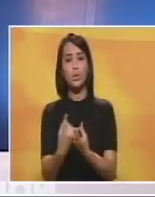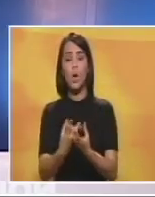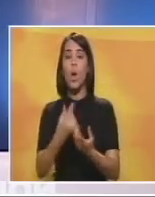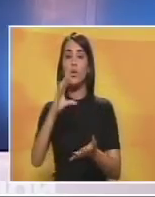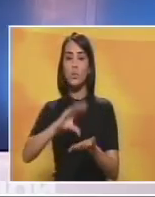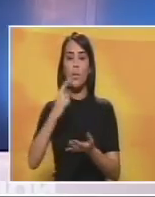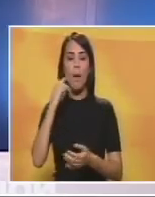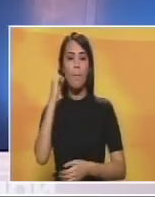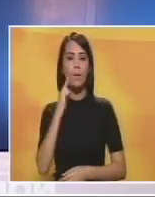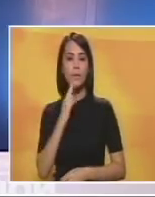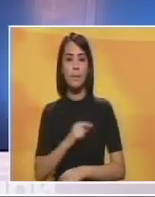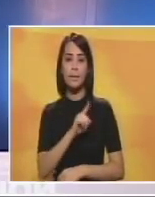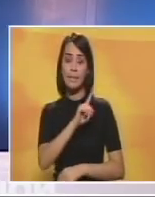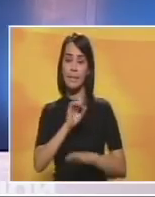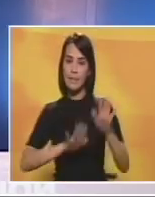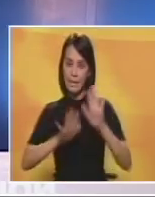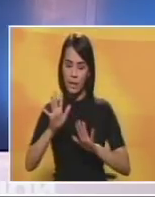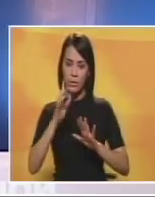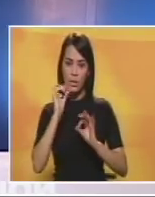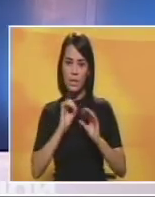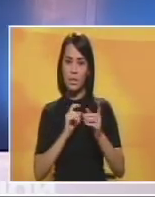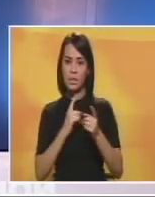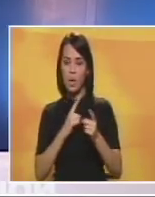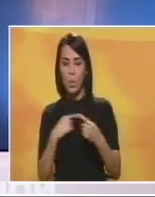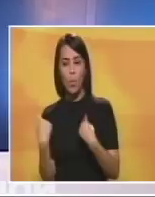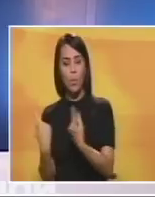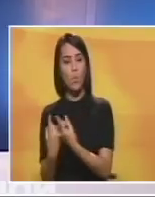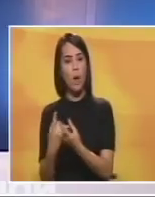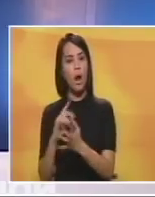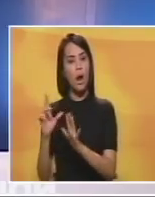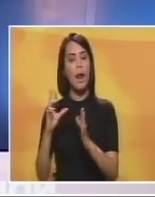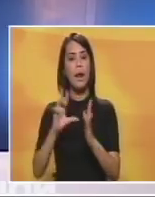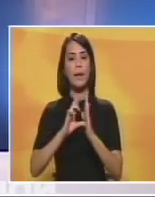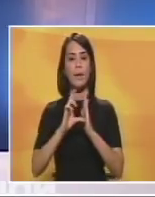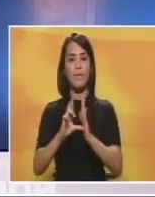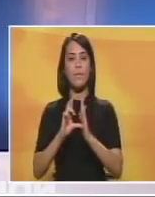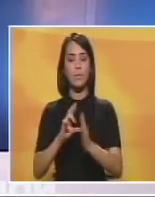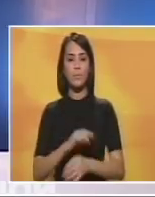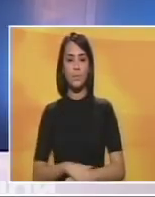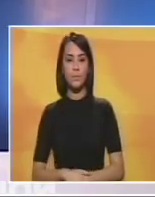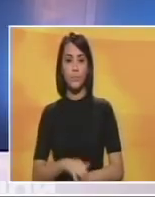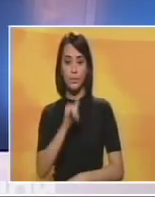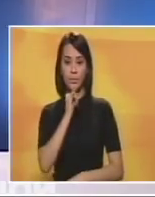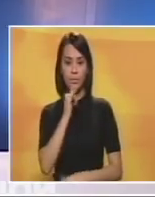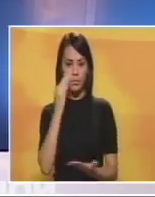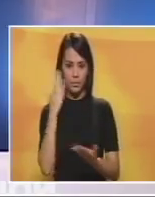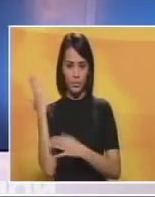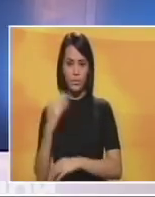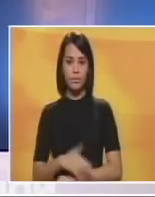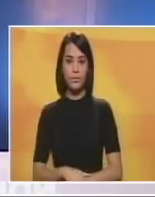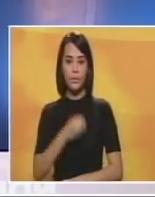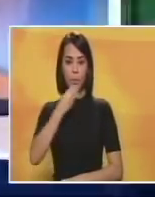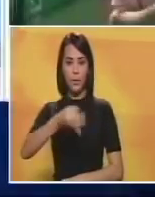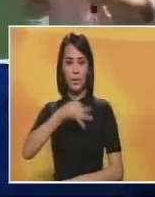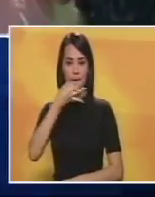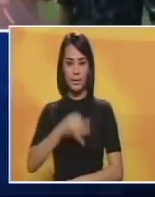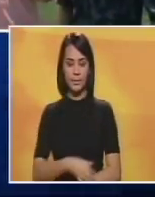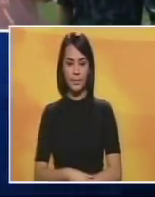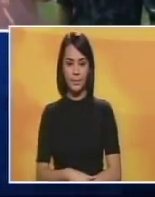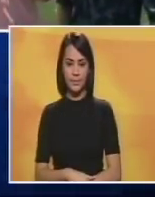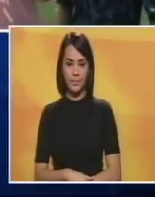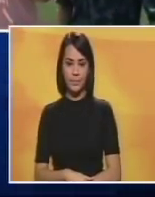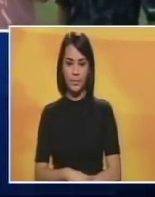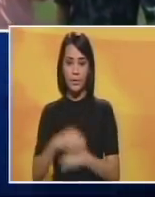cuales 115 fueron trasladadas a refugios y reciben atención. Nuestro compañero Henderson Pérez se encuentra allí y nos cuenta. Buenas tardes, Henderson. Buenas